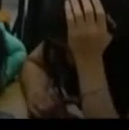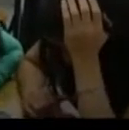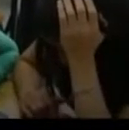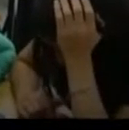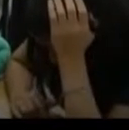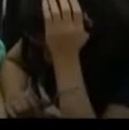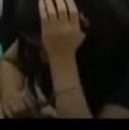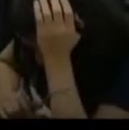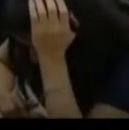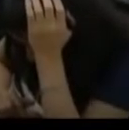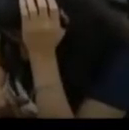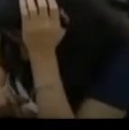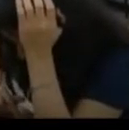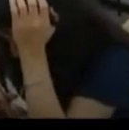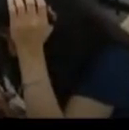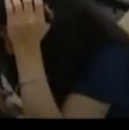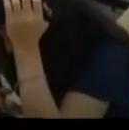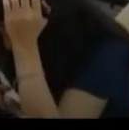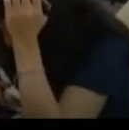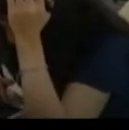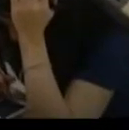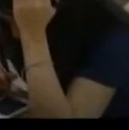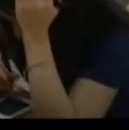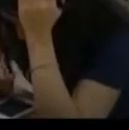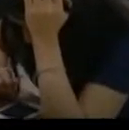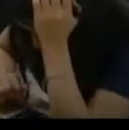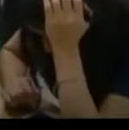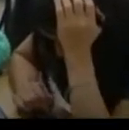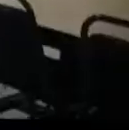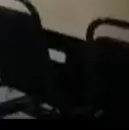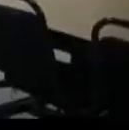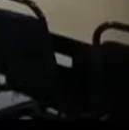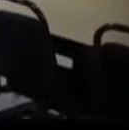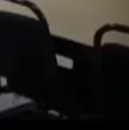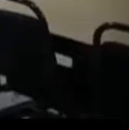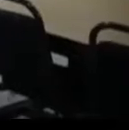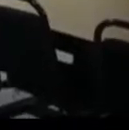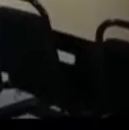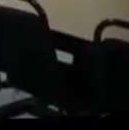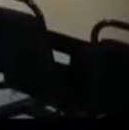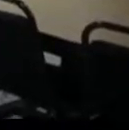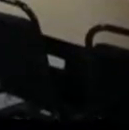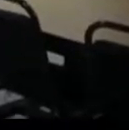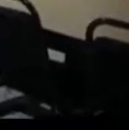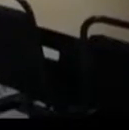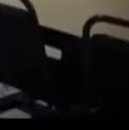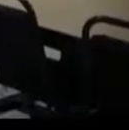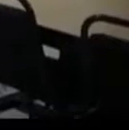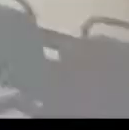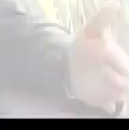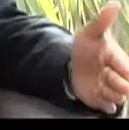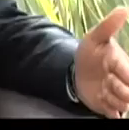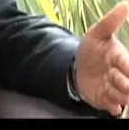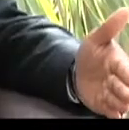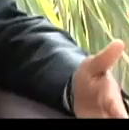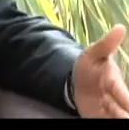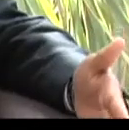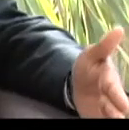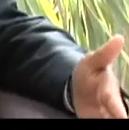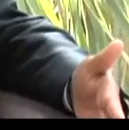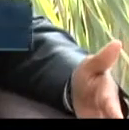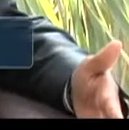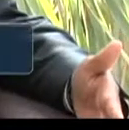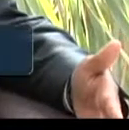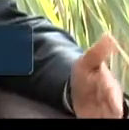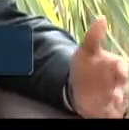necesidades específicas de cada región, hay temas en común afines a la formación de los próximos docentes del país. Nos